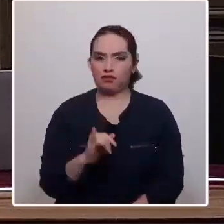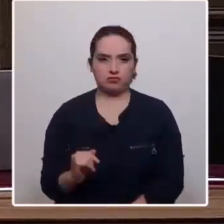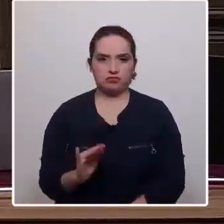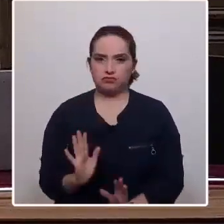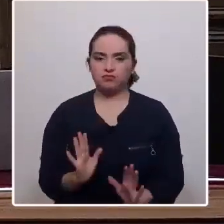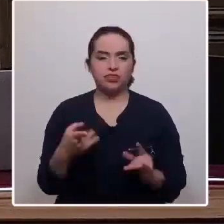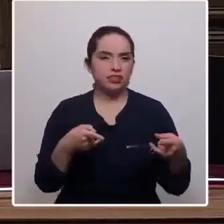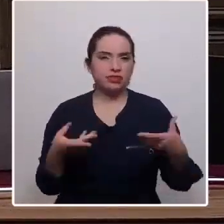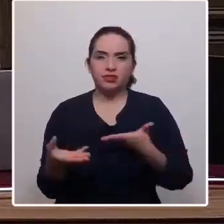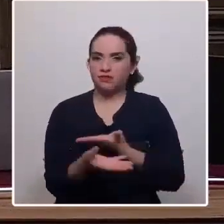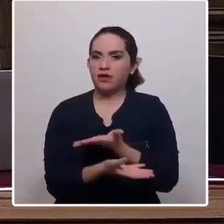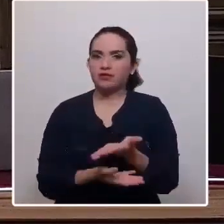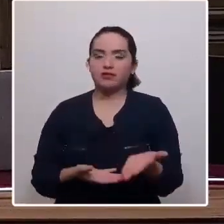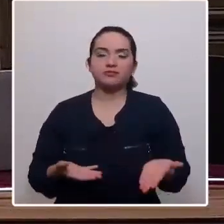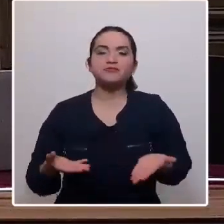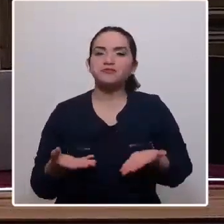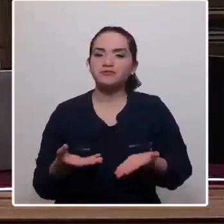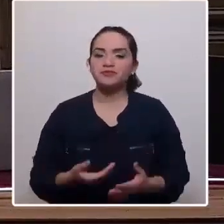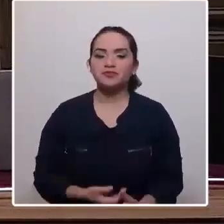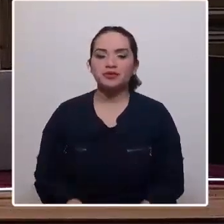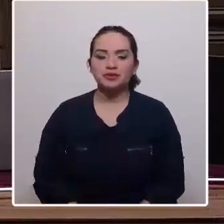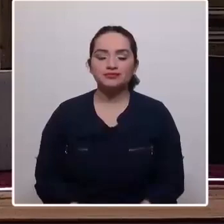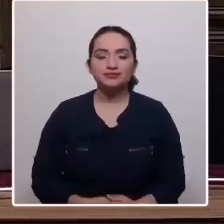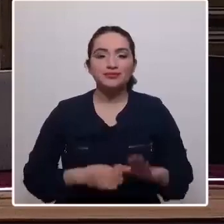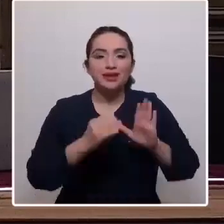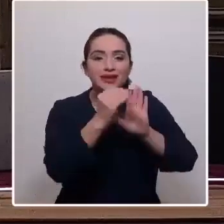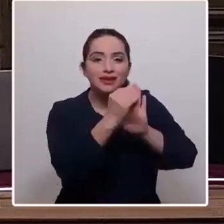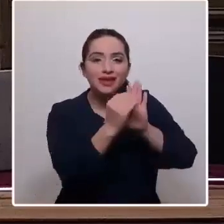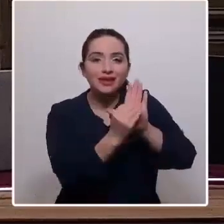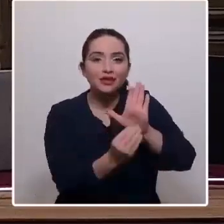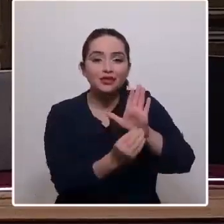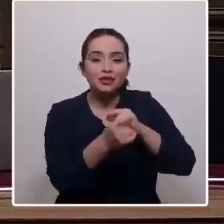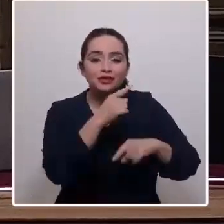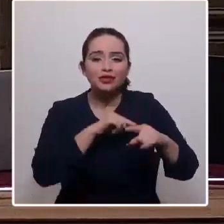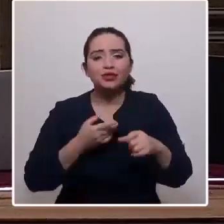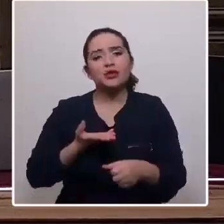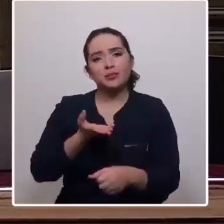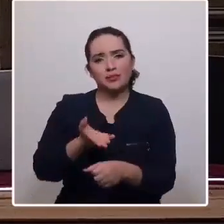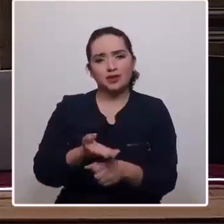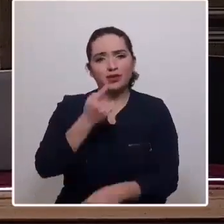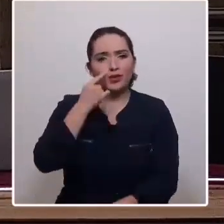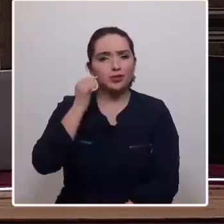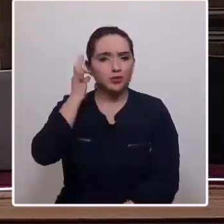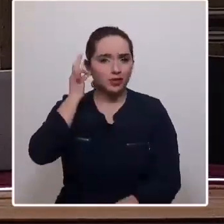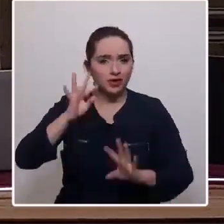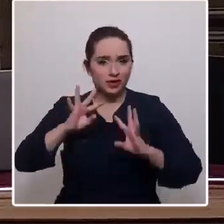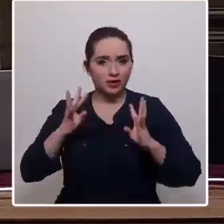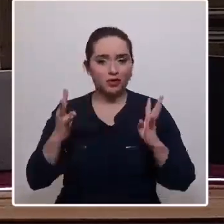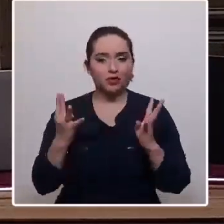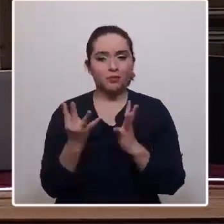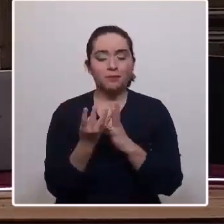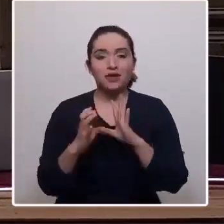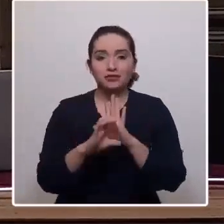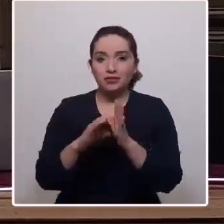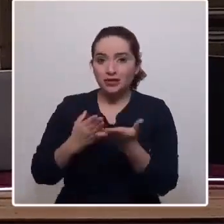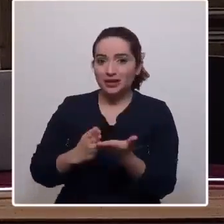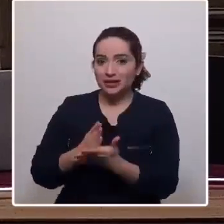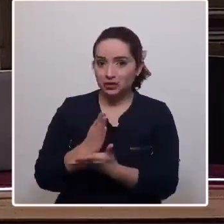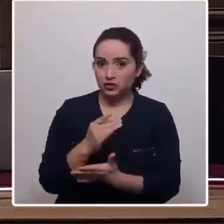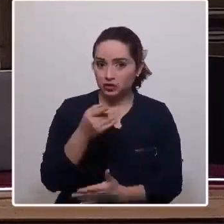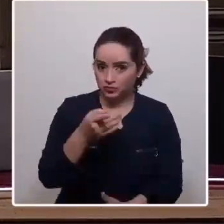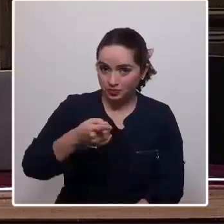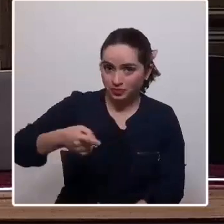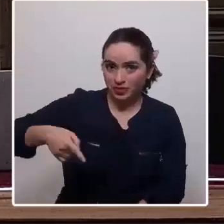debate. Para efectos del registro histórico, solicito a las y los convencionales que al inicio de su